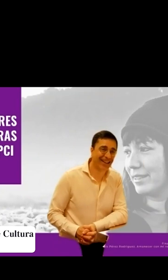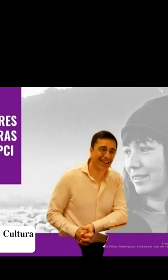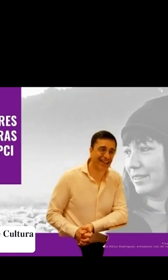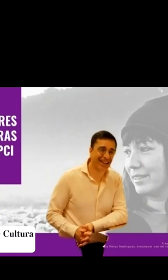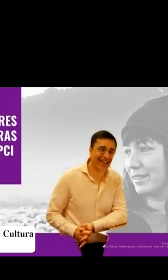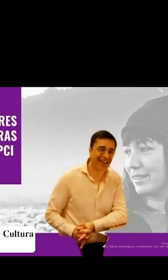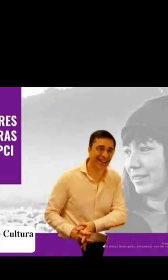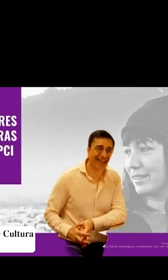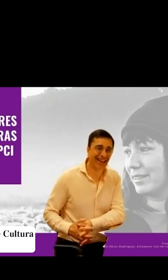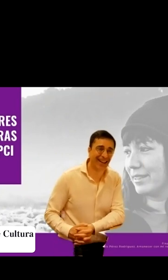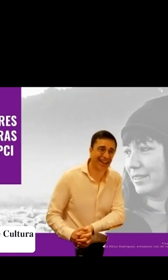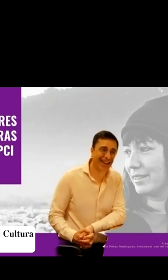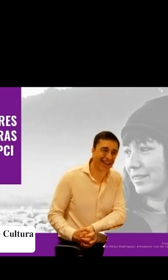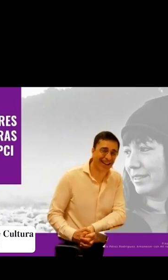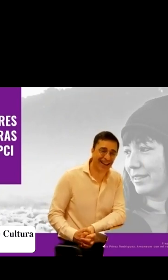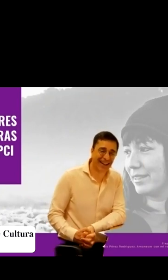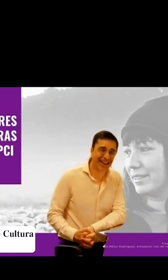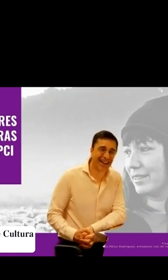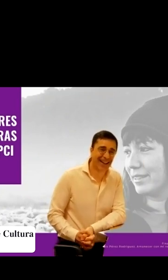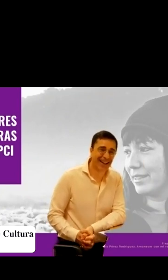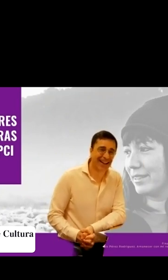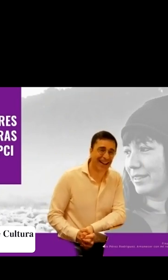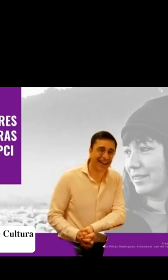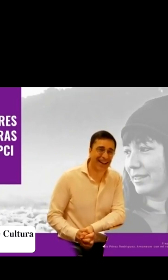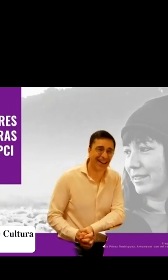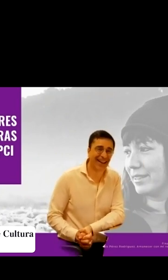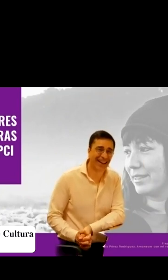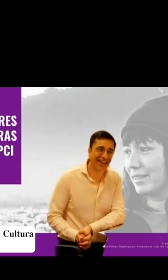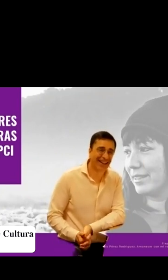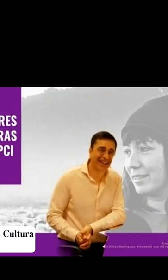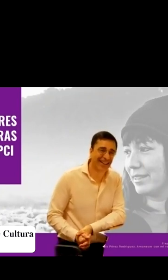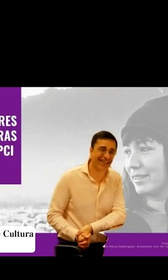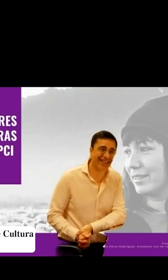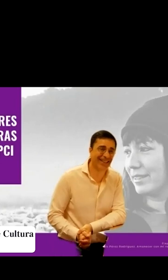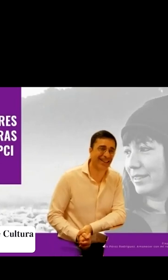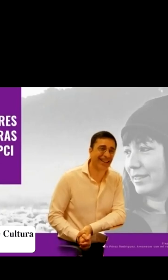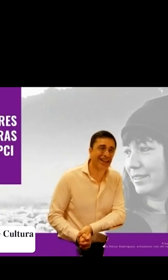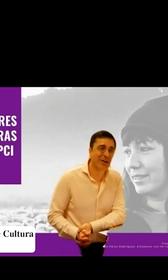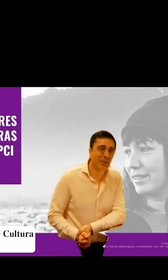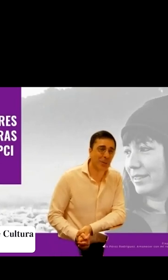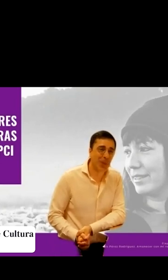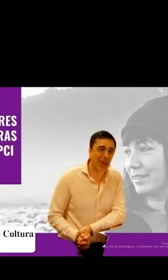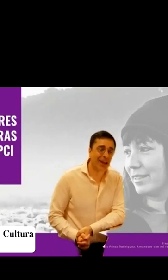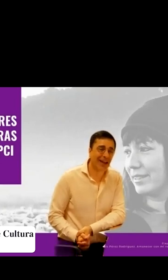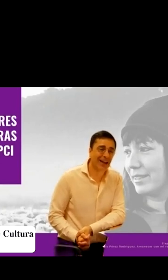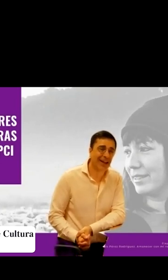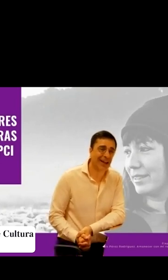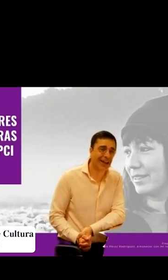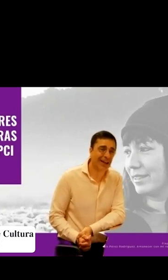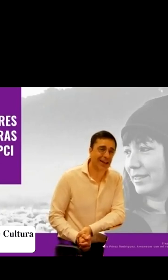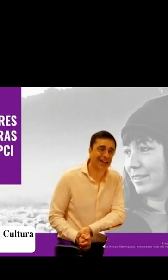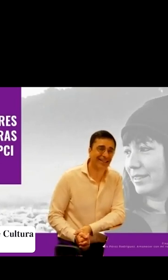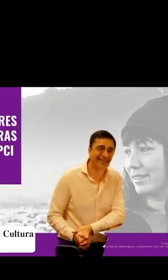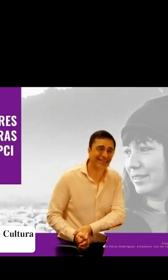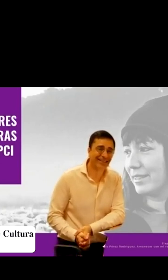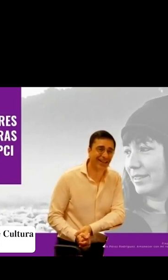cultural inmaterial y de los valores que estoy tratando de explicar, saluda, pues eso, la importancia que es mucho